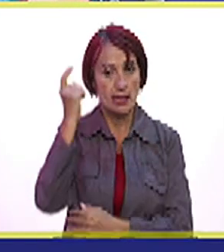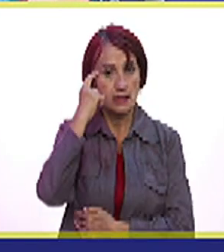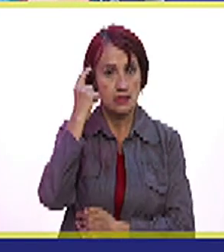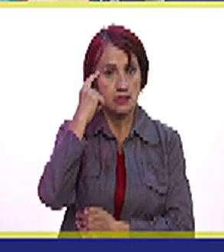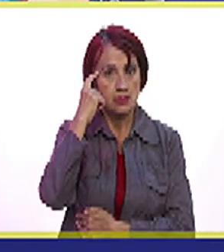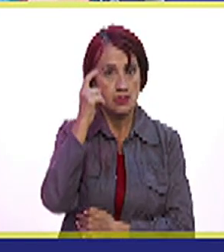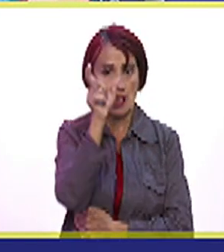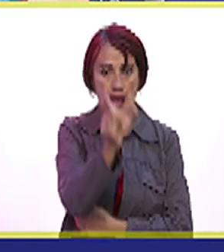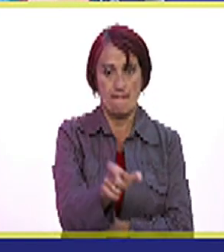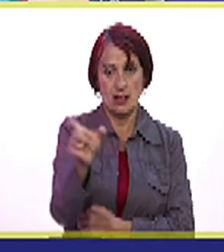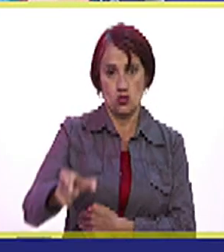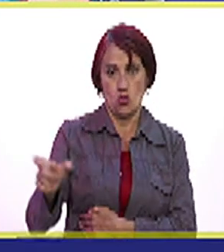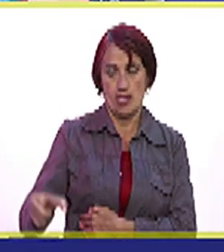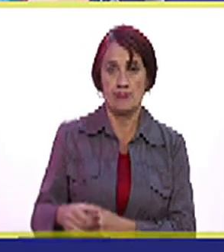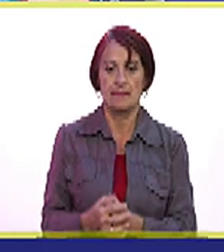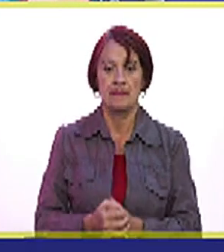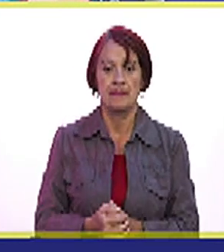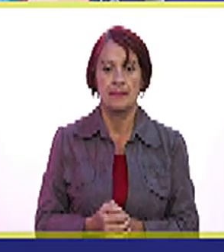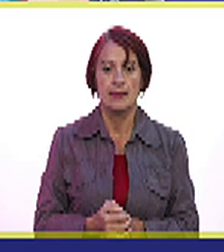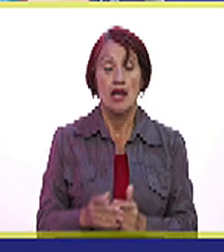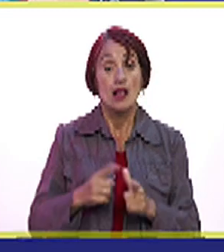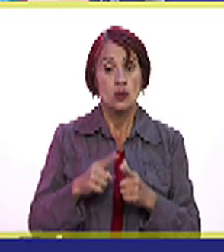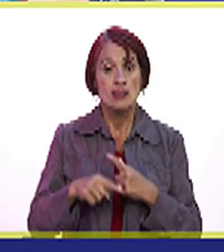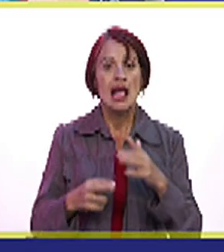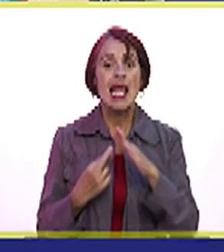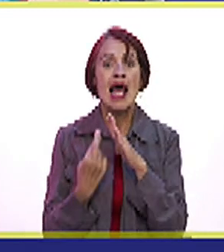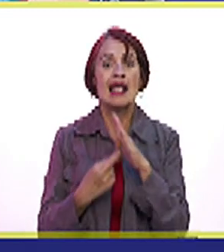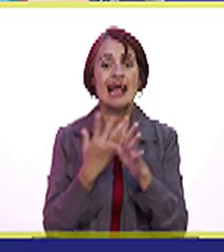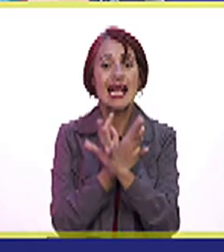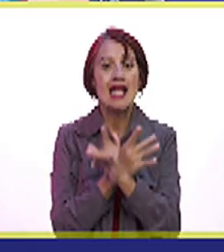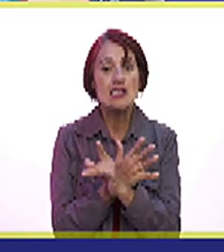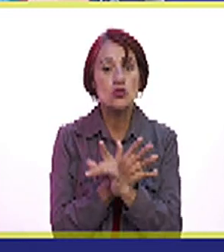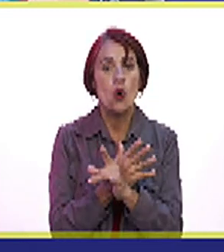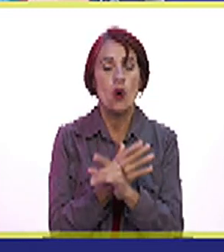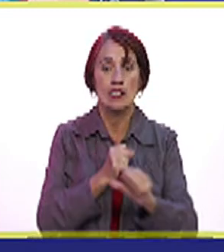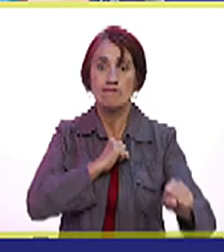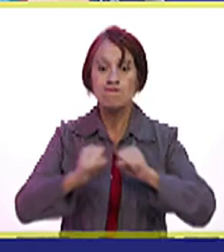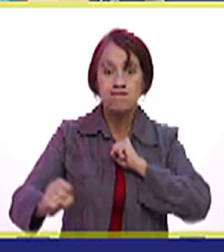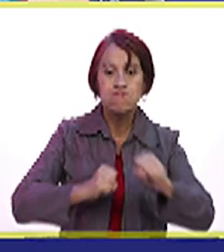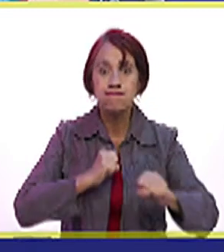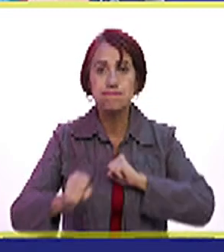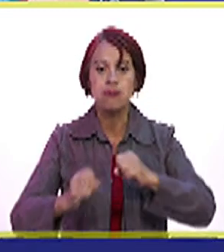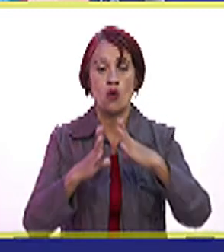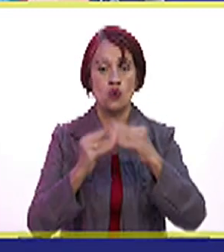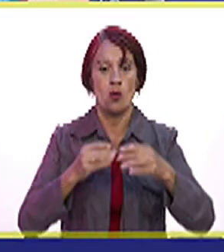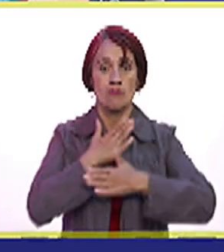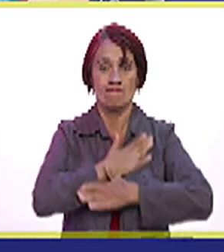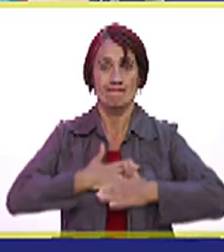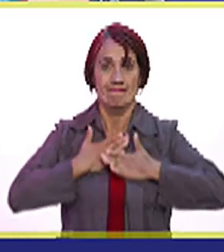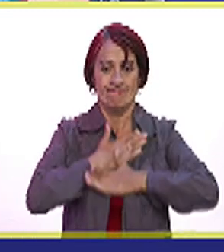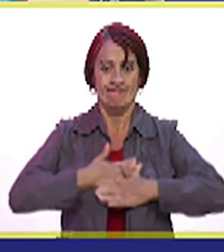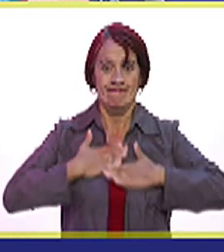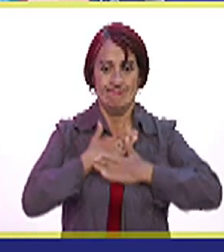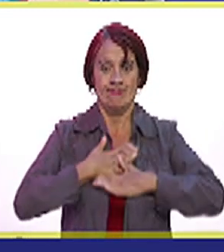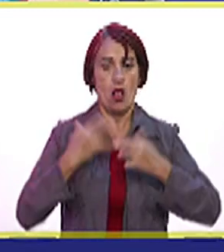del individuo. En este sentido, la recreación es el desenvolvimiento placentero y